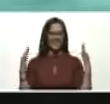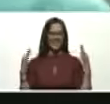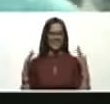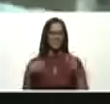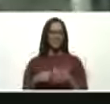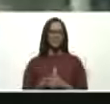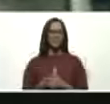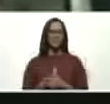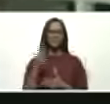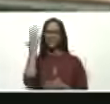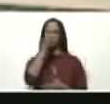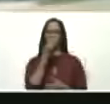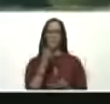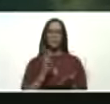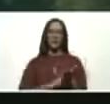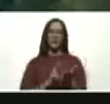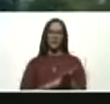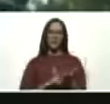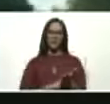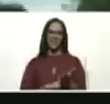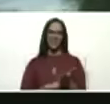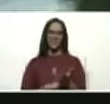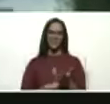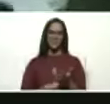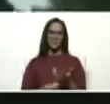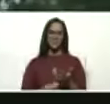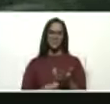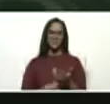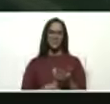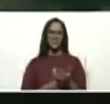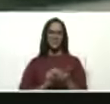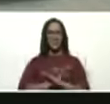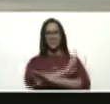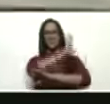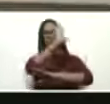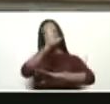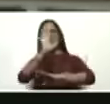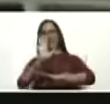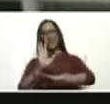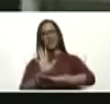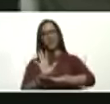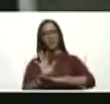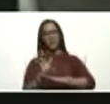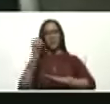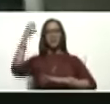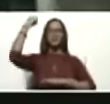Una hermosura, de verdad. Ese cielo, mira, ese sol